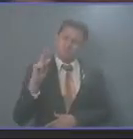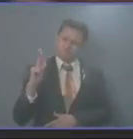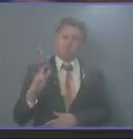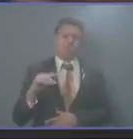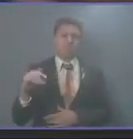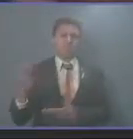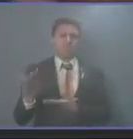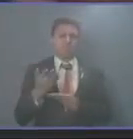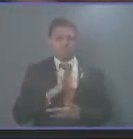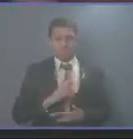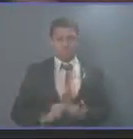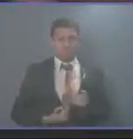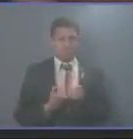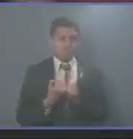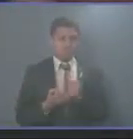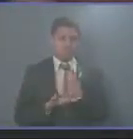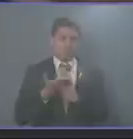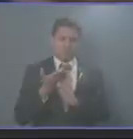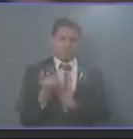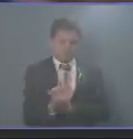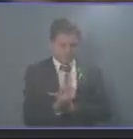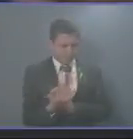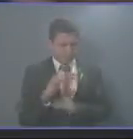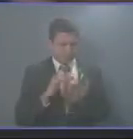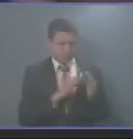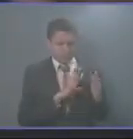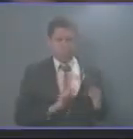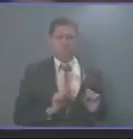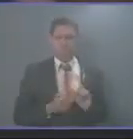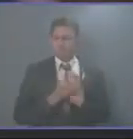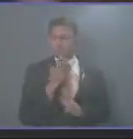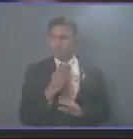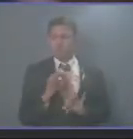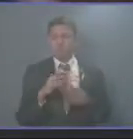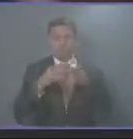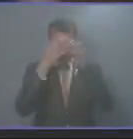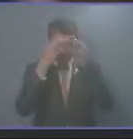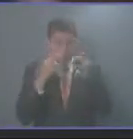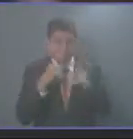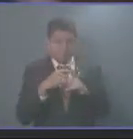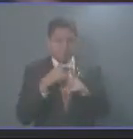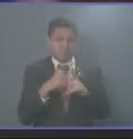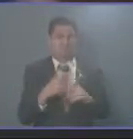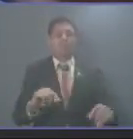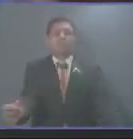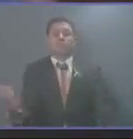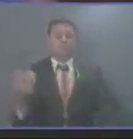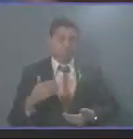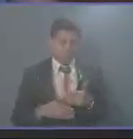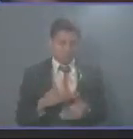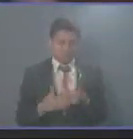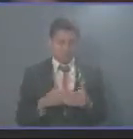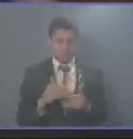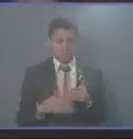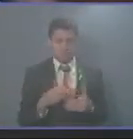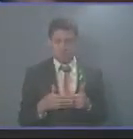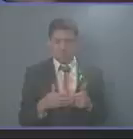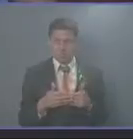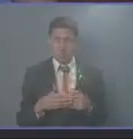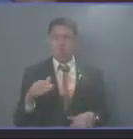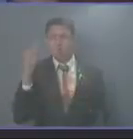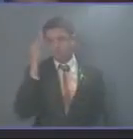aportes brindados a la República y al pueblo salvadoreño. Así, nuestro dictamen favorable, lo que se hace